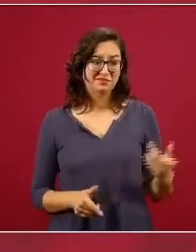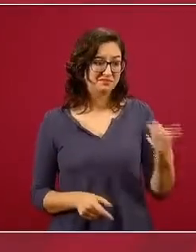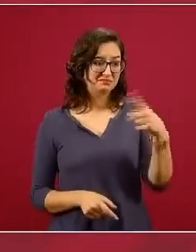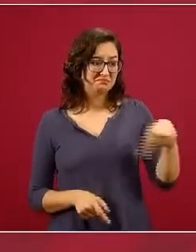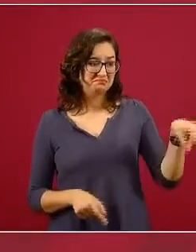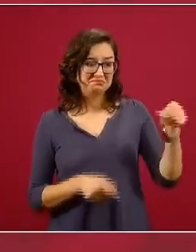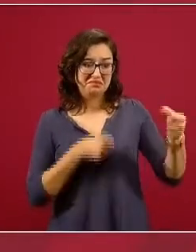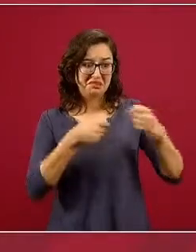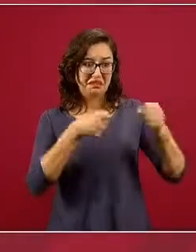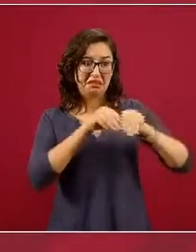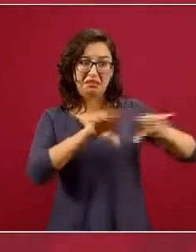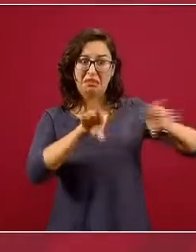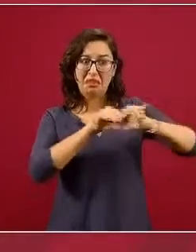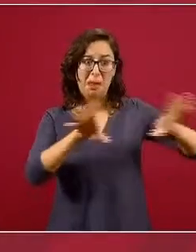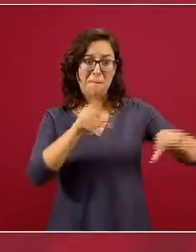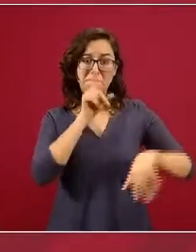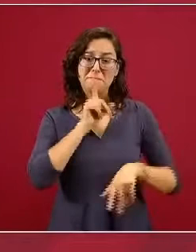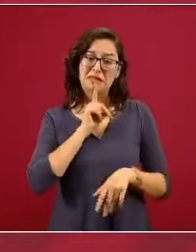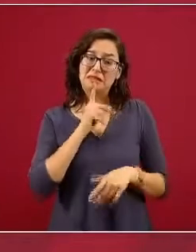nivel